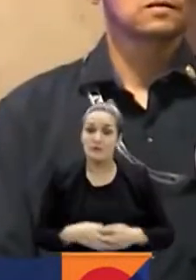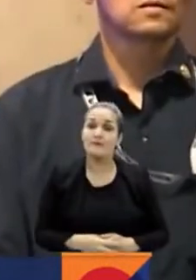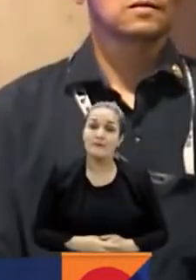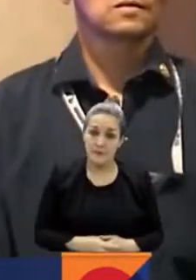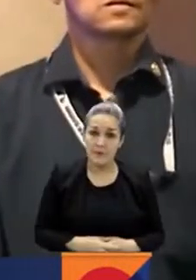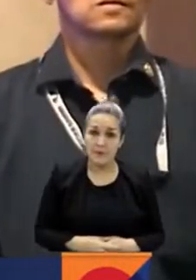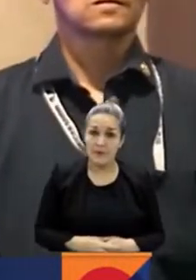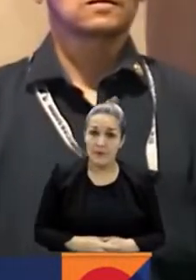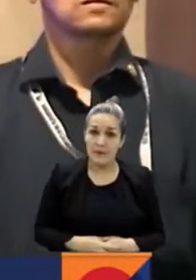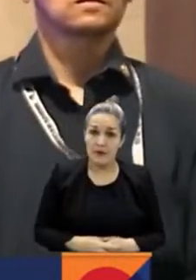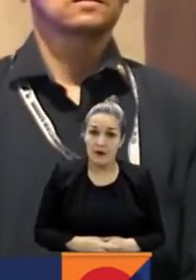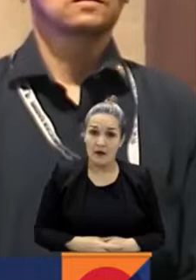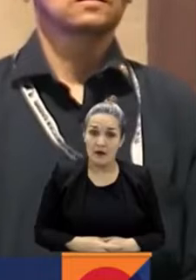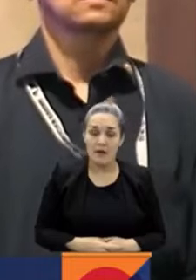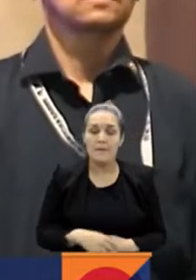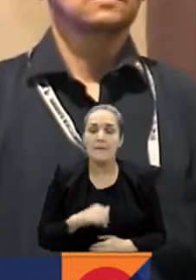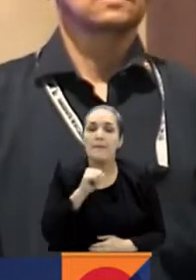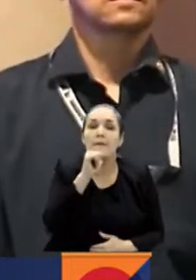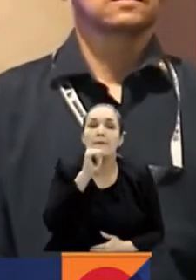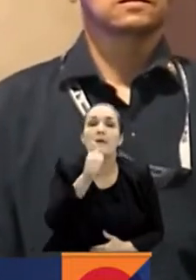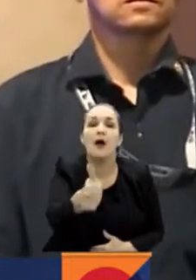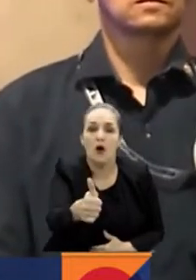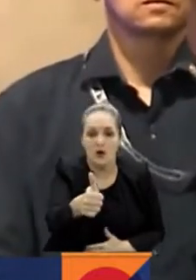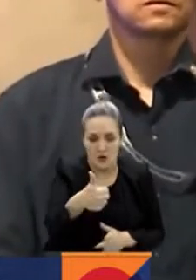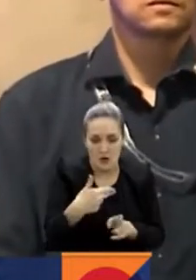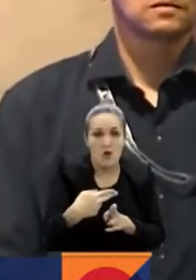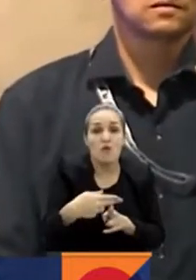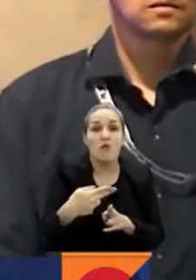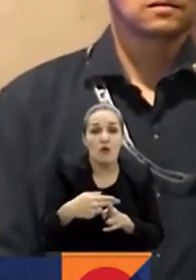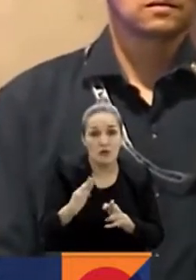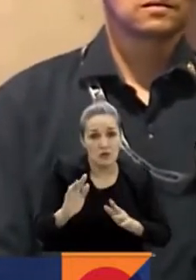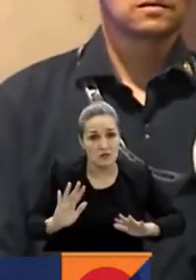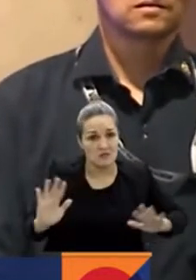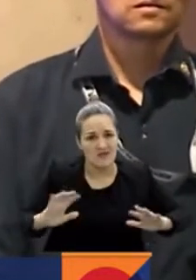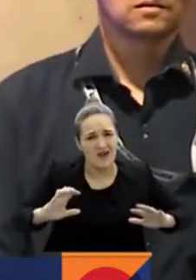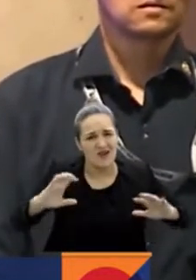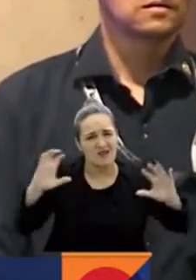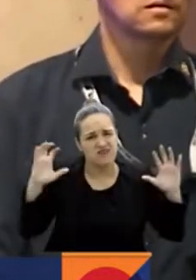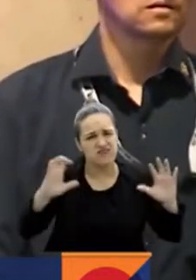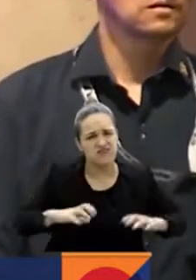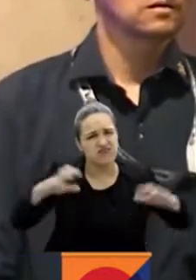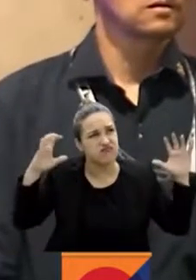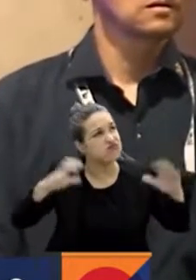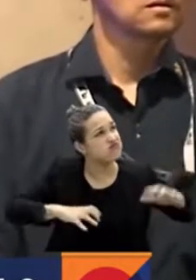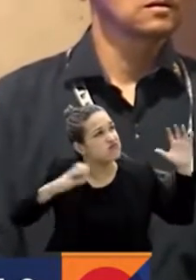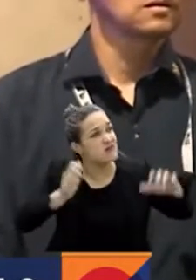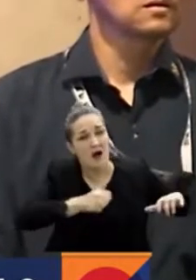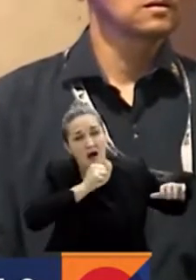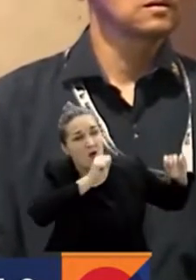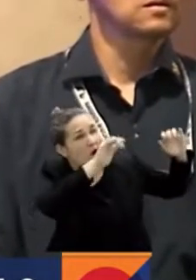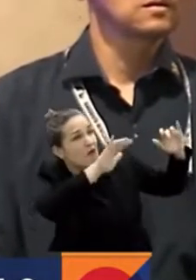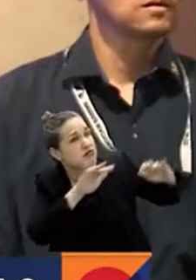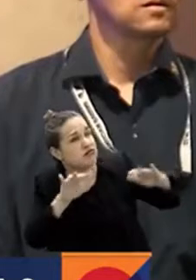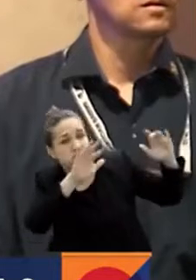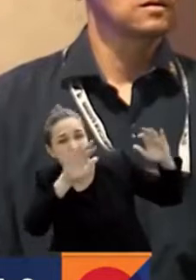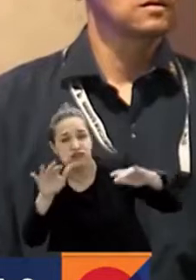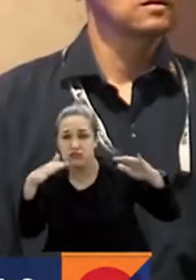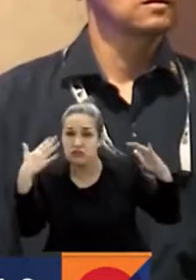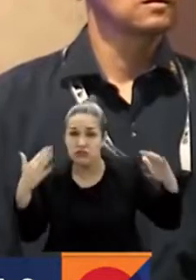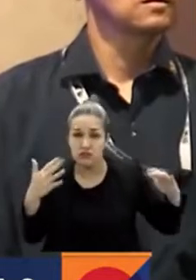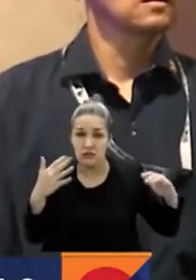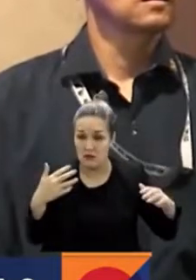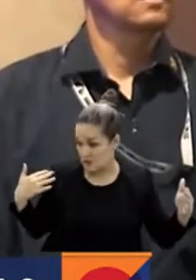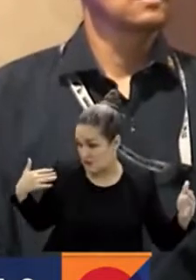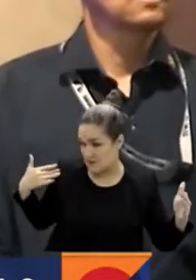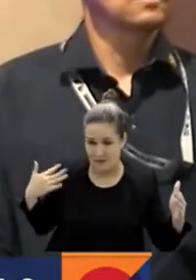provocar el peor episodio de lluvias y de agua de la historia